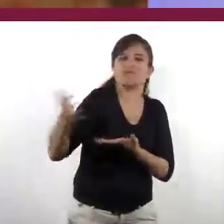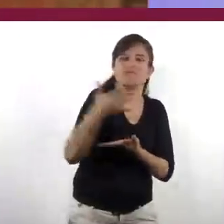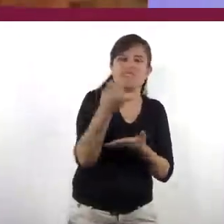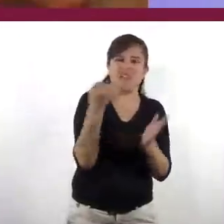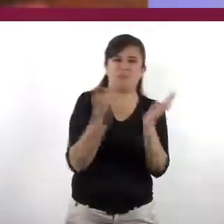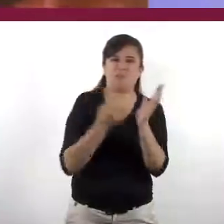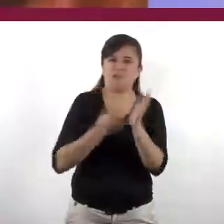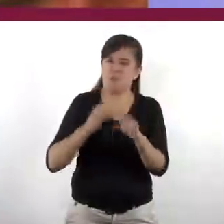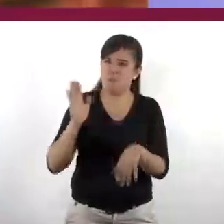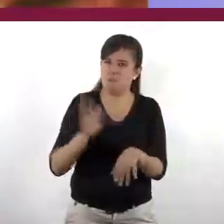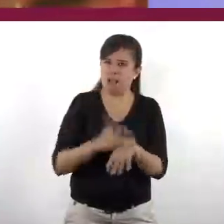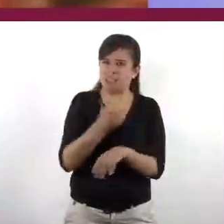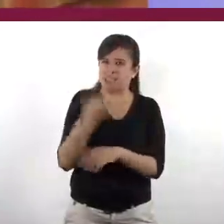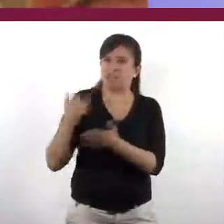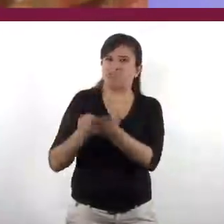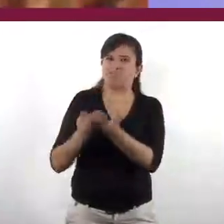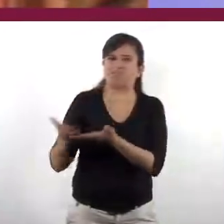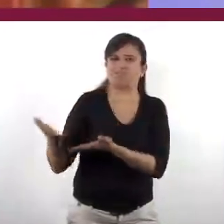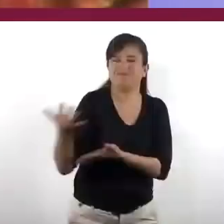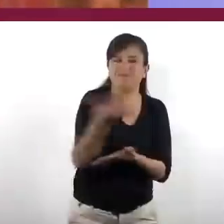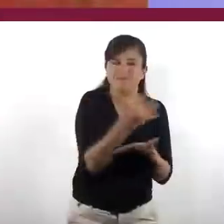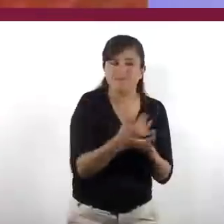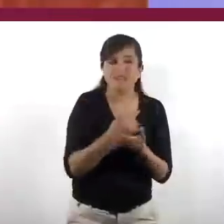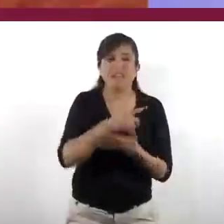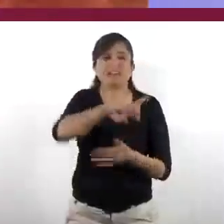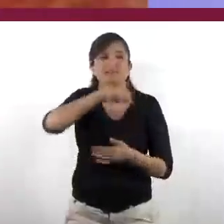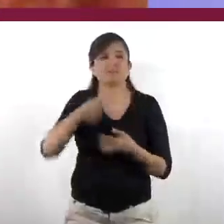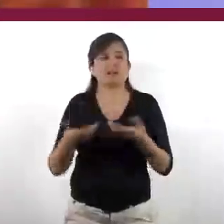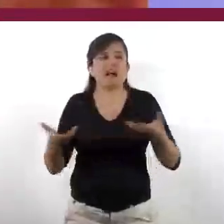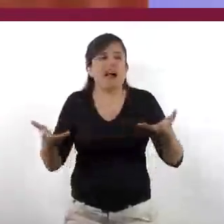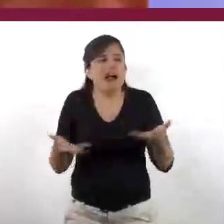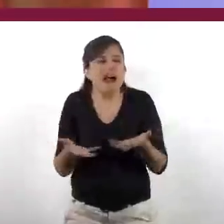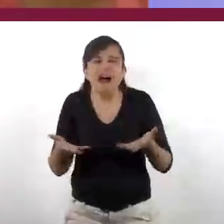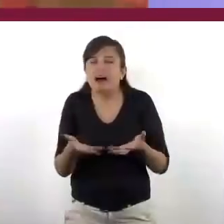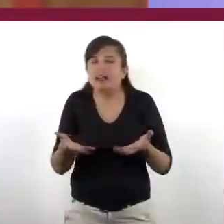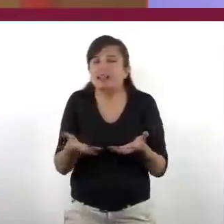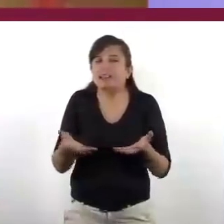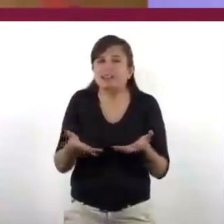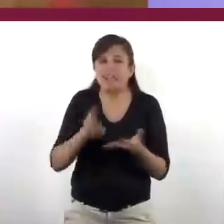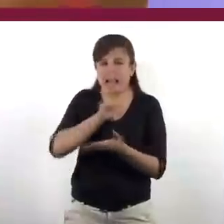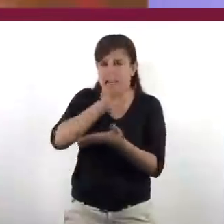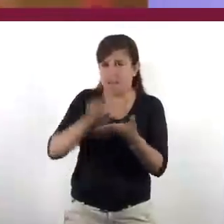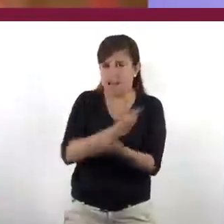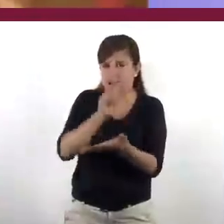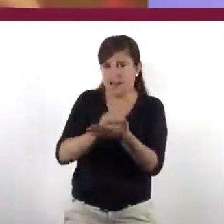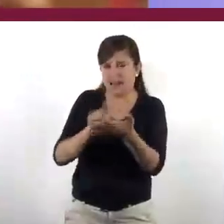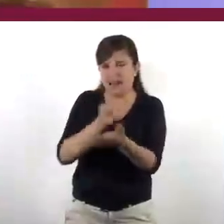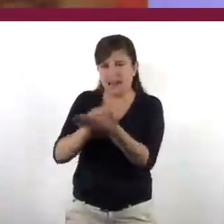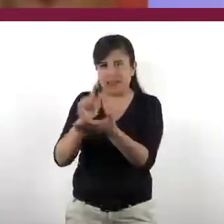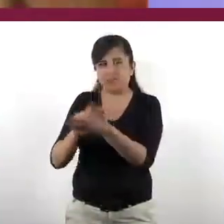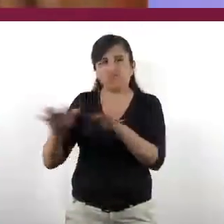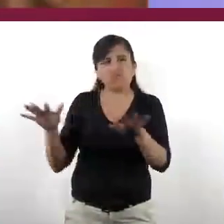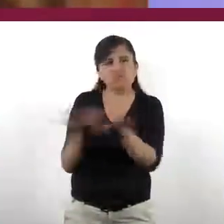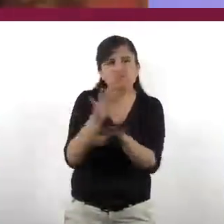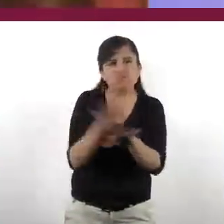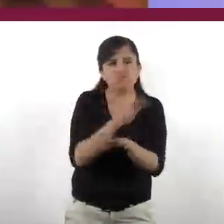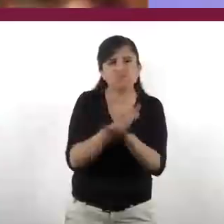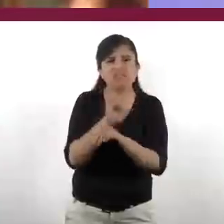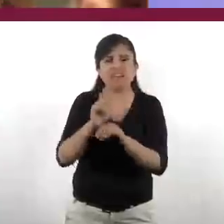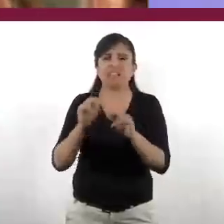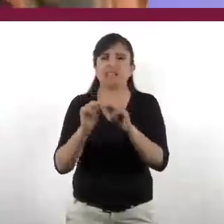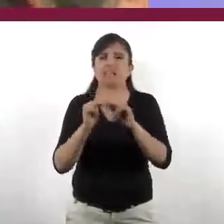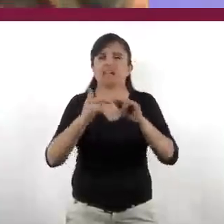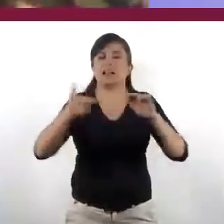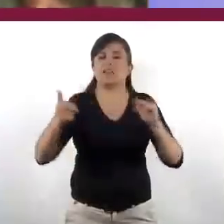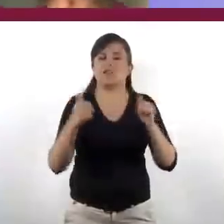impuestos. Para ello se realizaron una serie de leyes que modificaron la relación con el